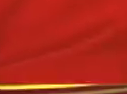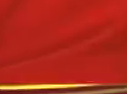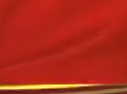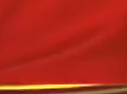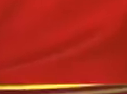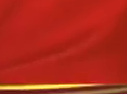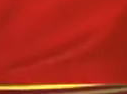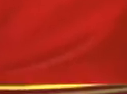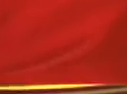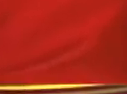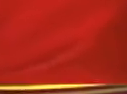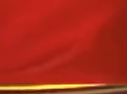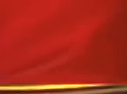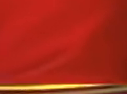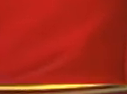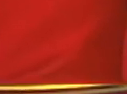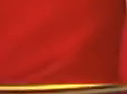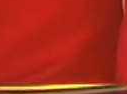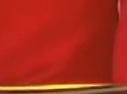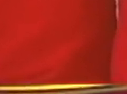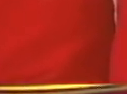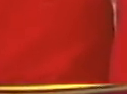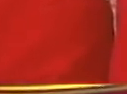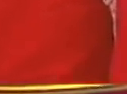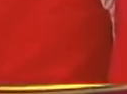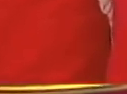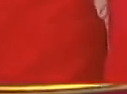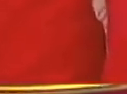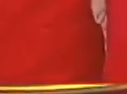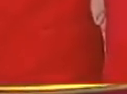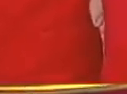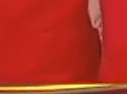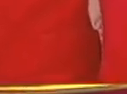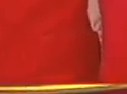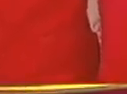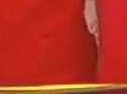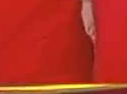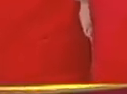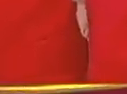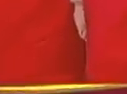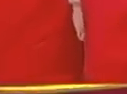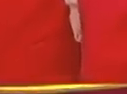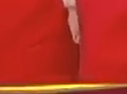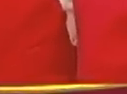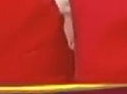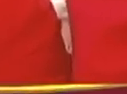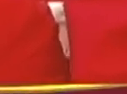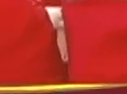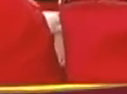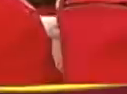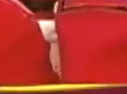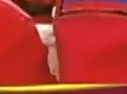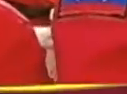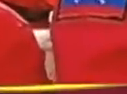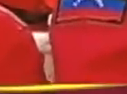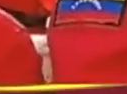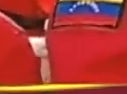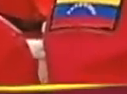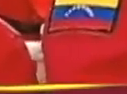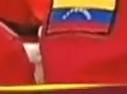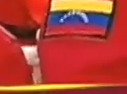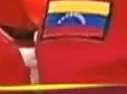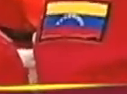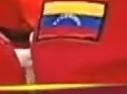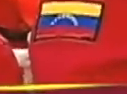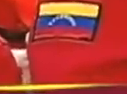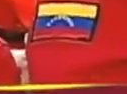no solamente a los compañeros que forman parte de la Comisión Ali Rodríguez Araque, entre ellos Asdrúbal Chávez y todos. Quiero hacer un